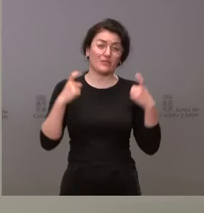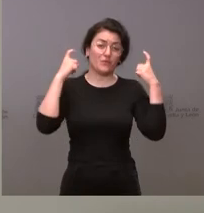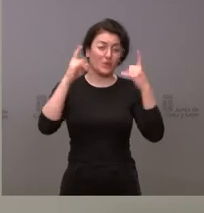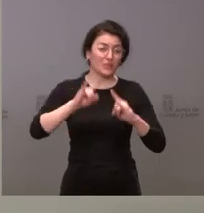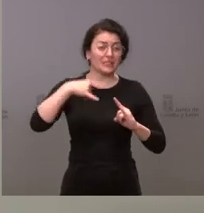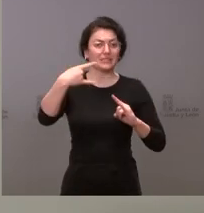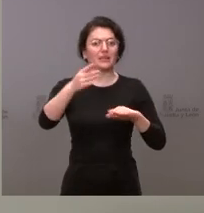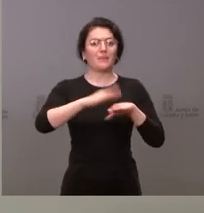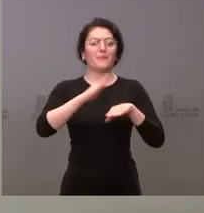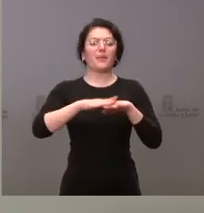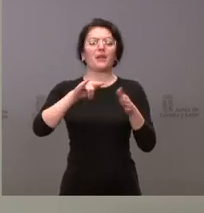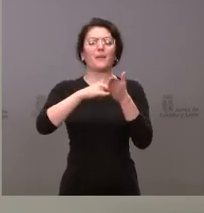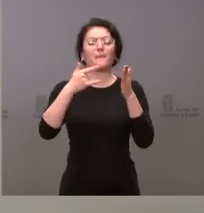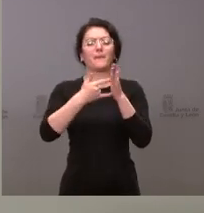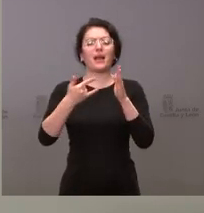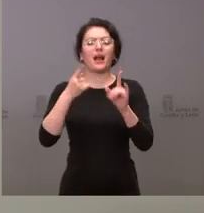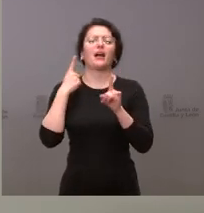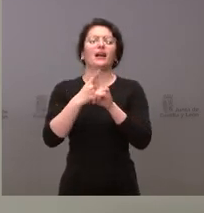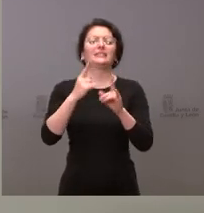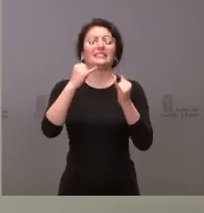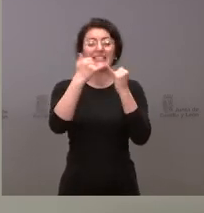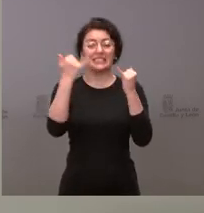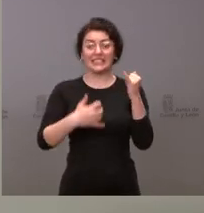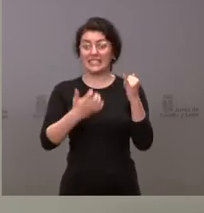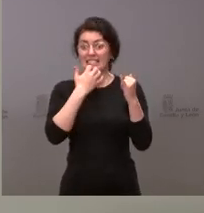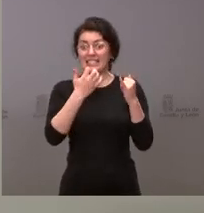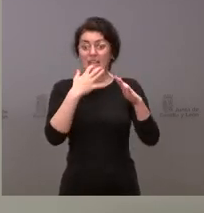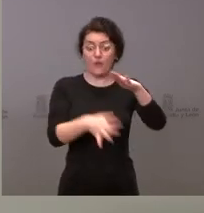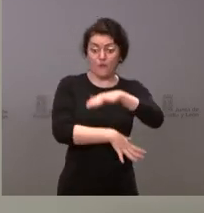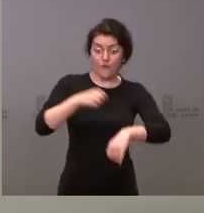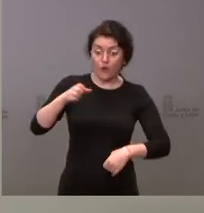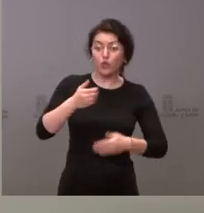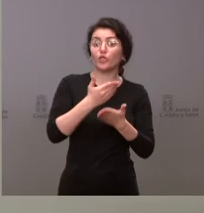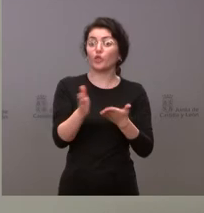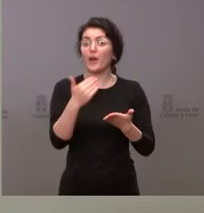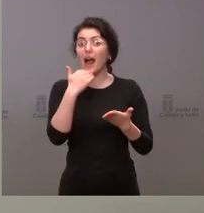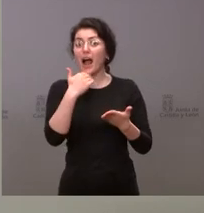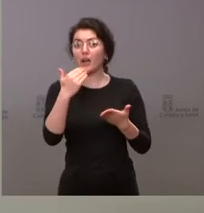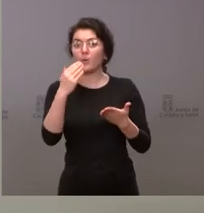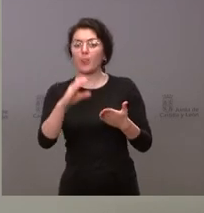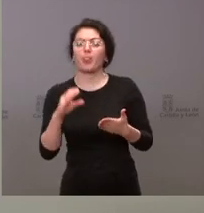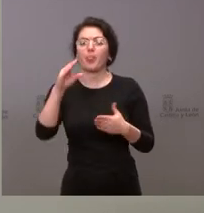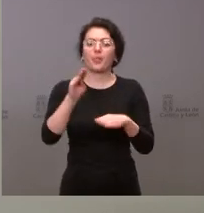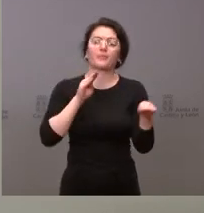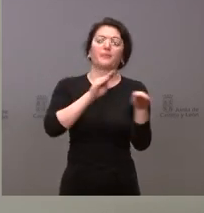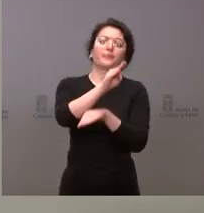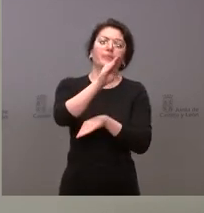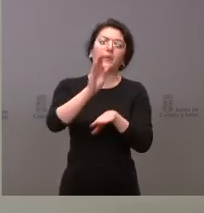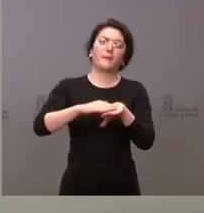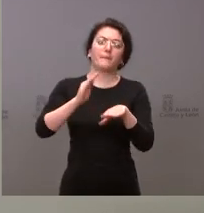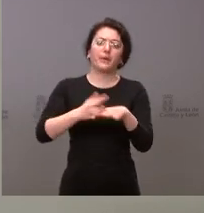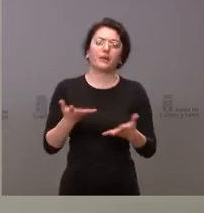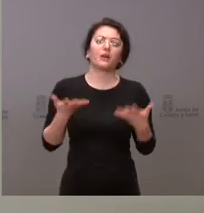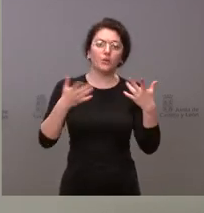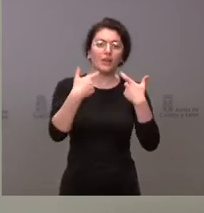anticrisis y si algún fondo quedará sobrante pues lo destinaríamos en sucesivas tandas para ayudar a los sectores